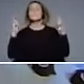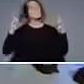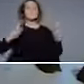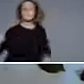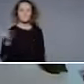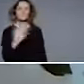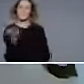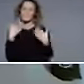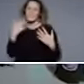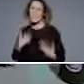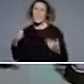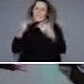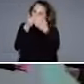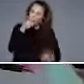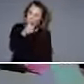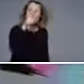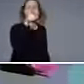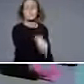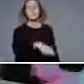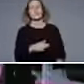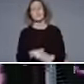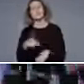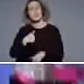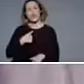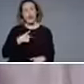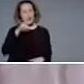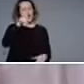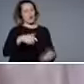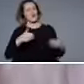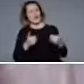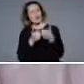yo por ti también voy a